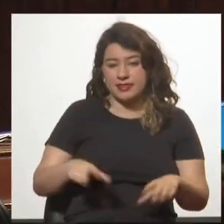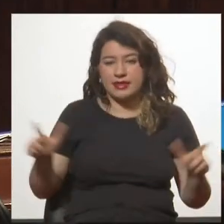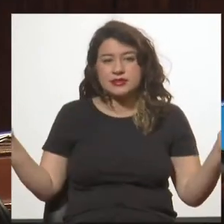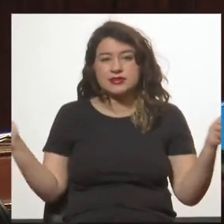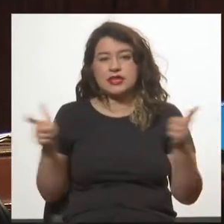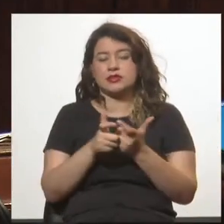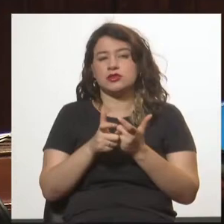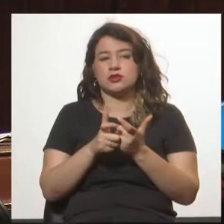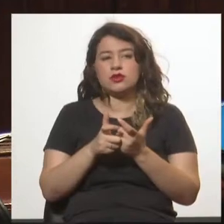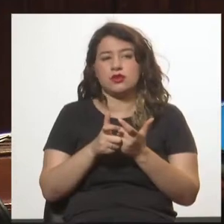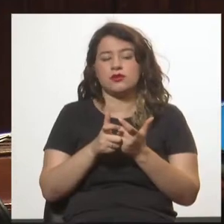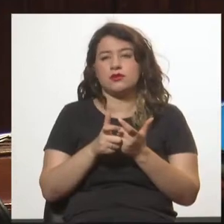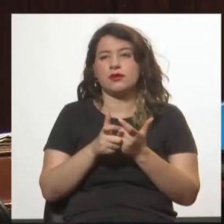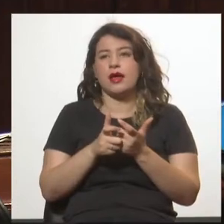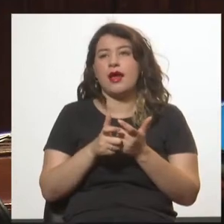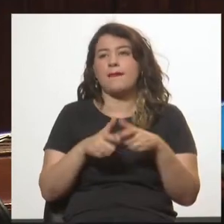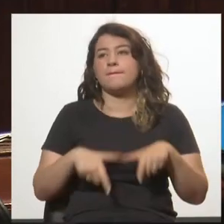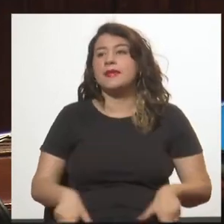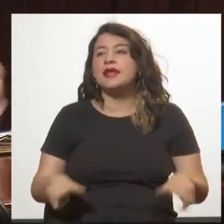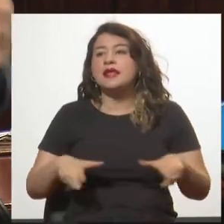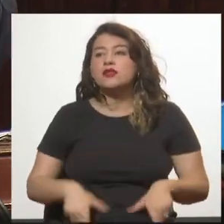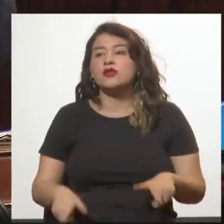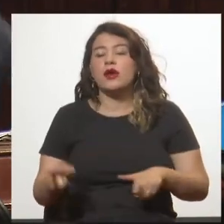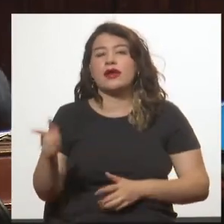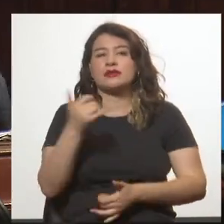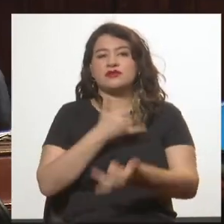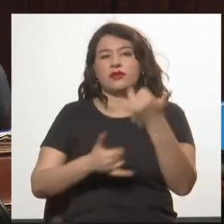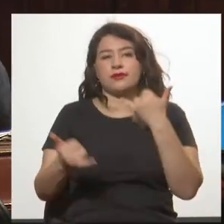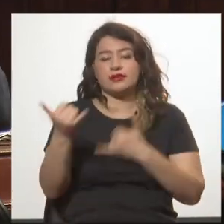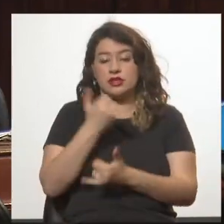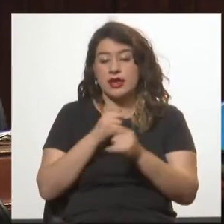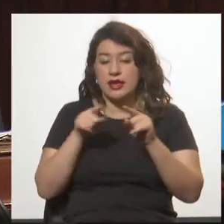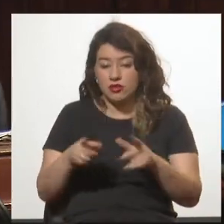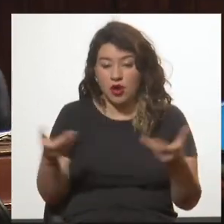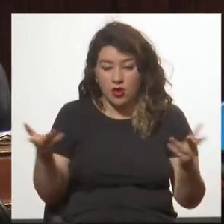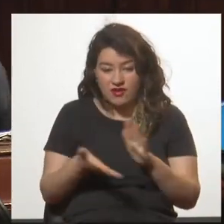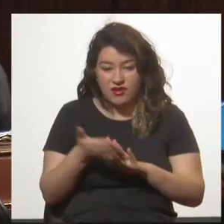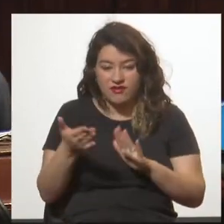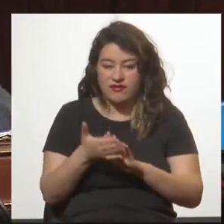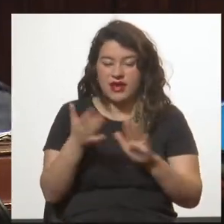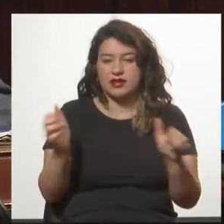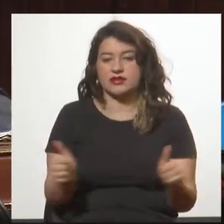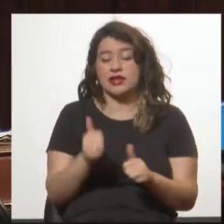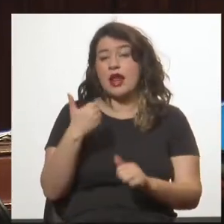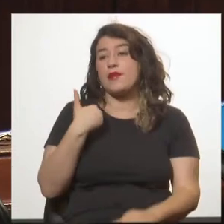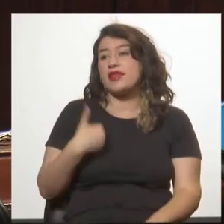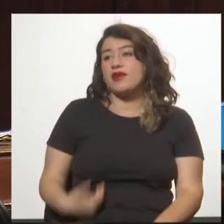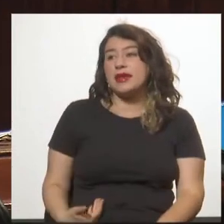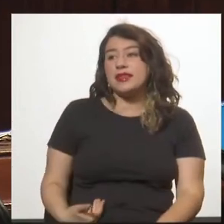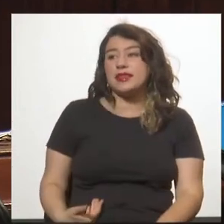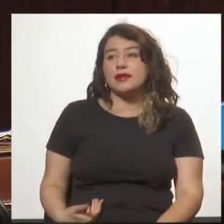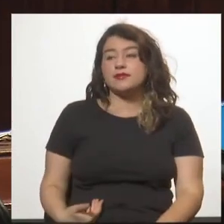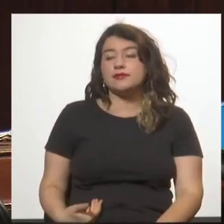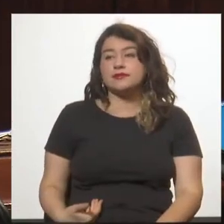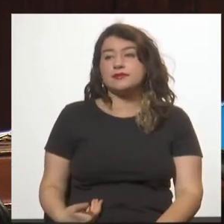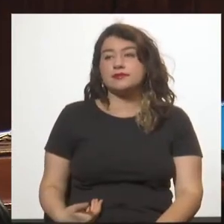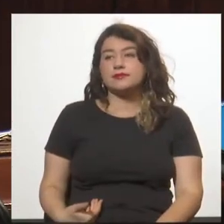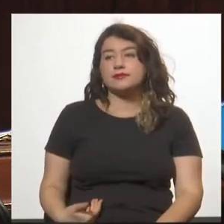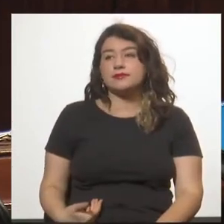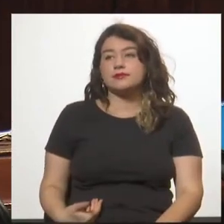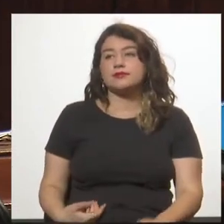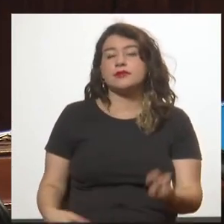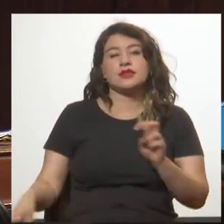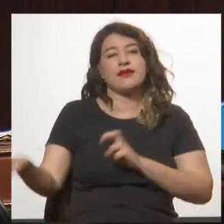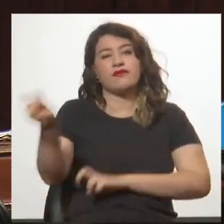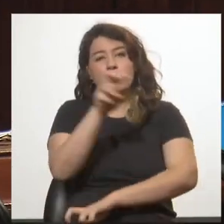a llamar a los ministros a que brinden informes y esto lo que vamos a hacer hoy lamentablemente se ha intentado